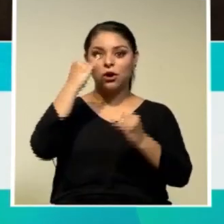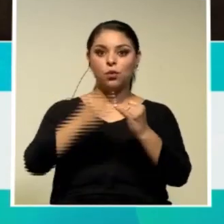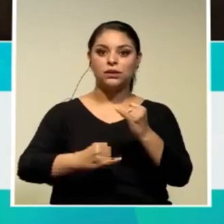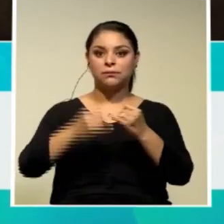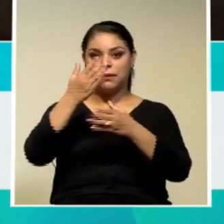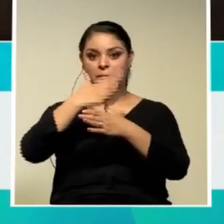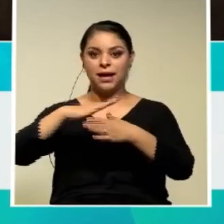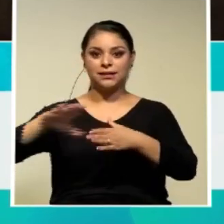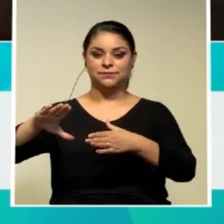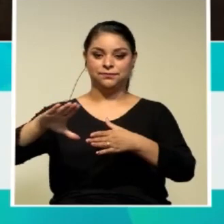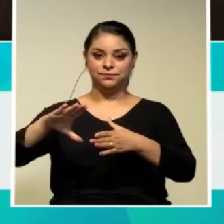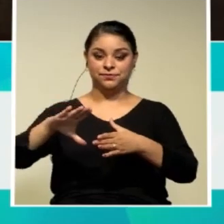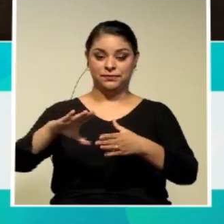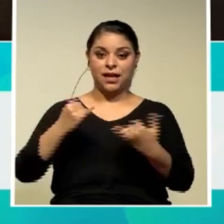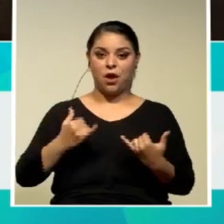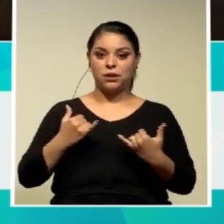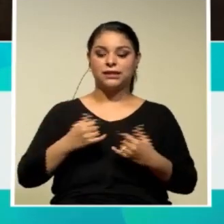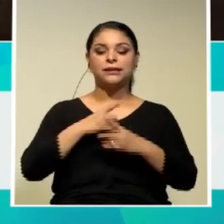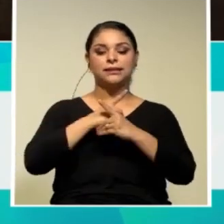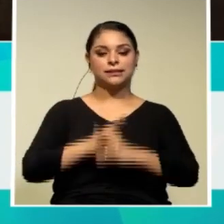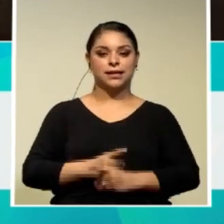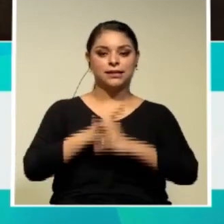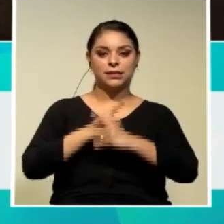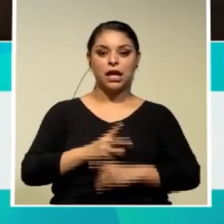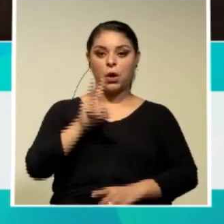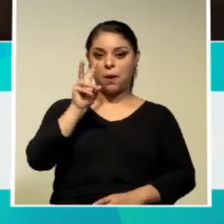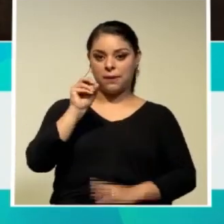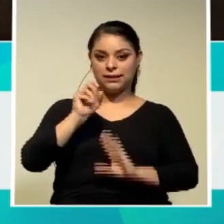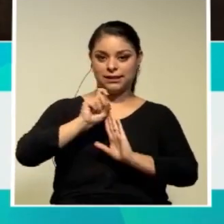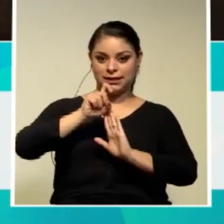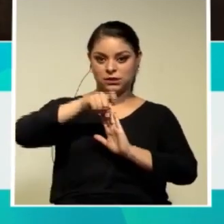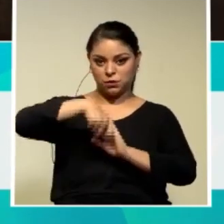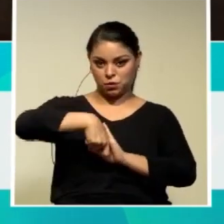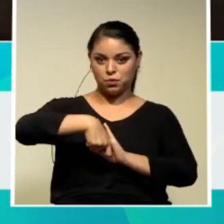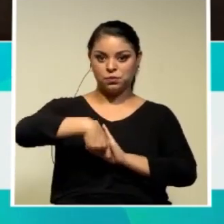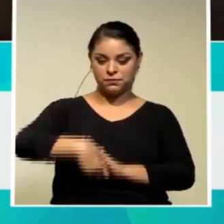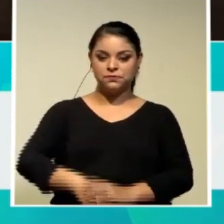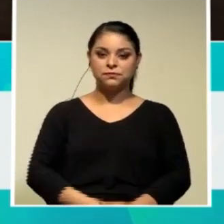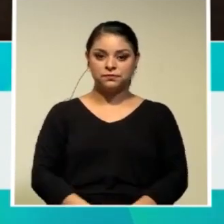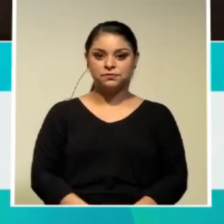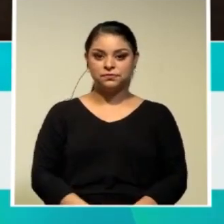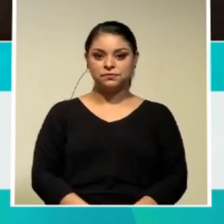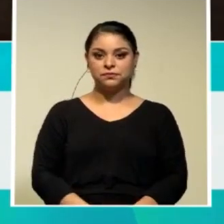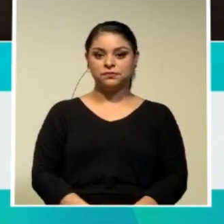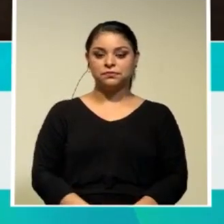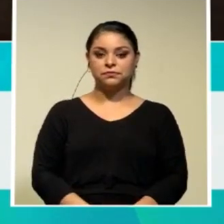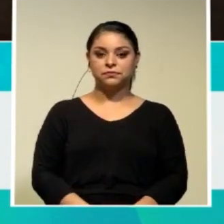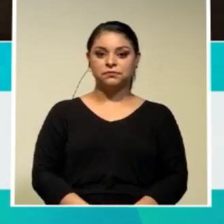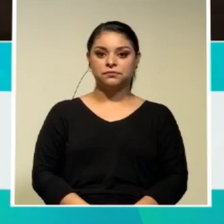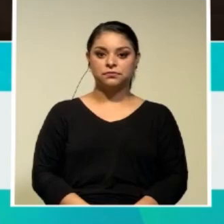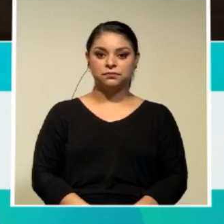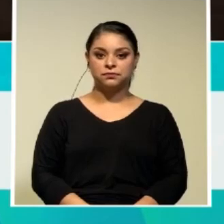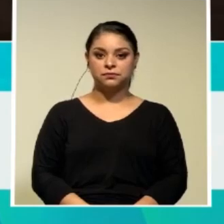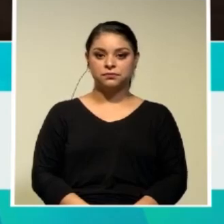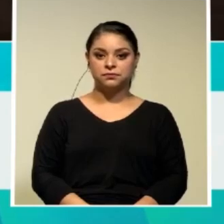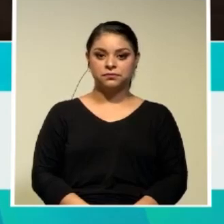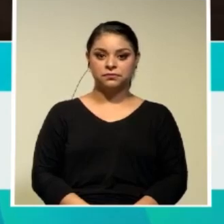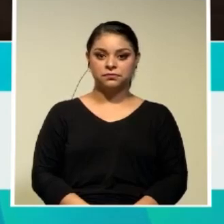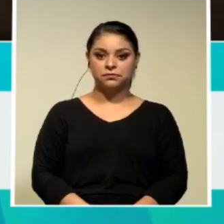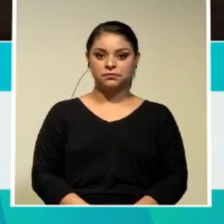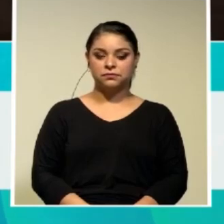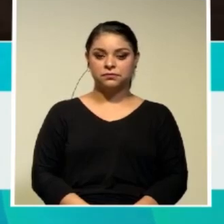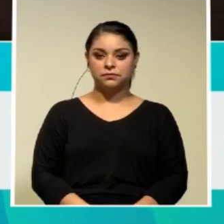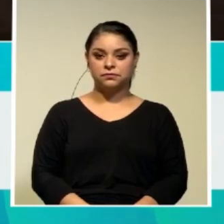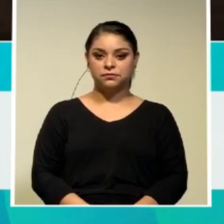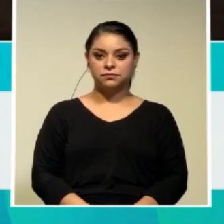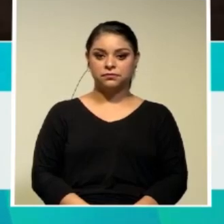última ronda, pero estamos en los 20 segundos. De descanso. De descanso. Entonces descanso. Okay. Voy a hidratarme. Vamos a caminar. Es muy